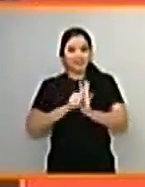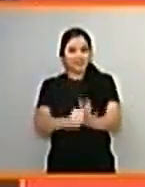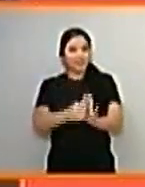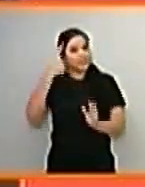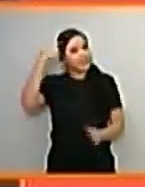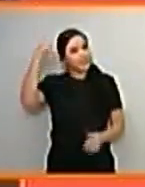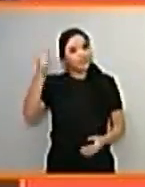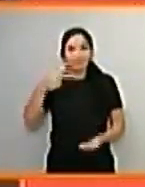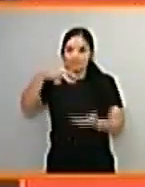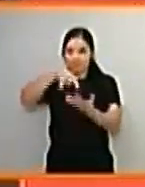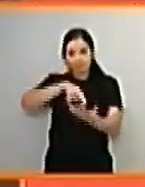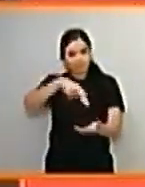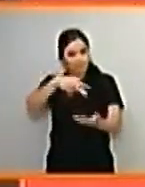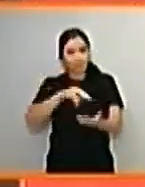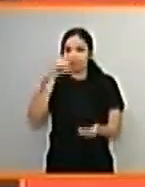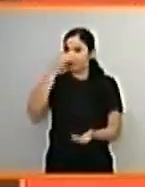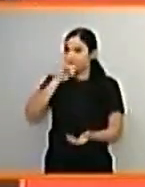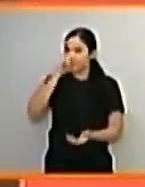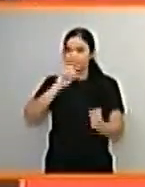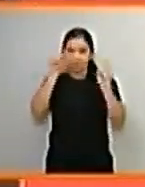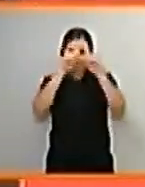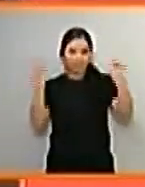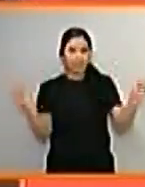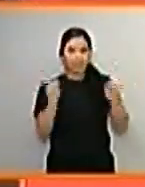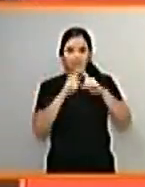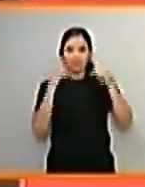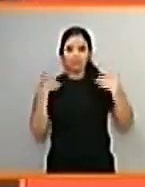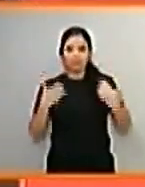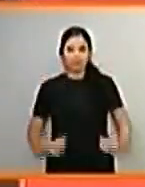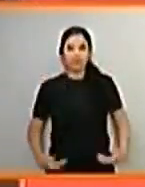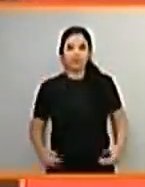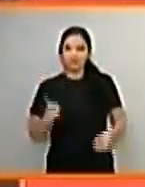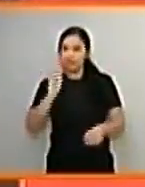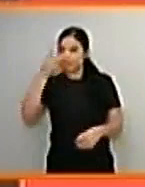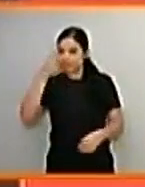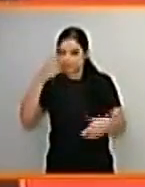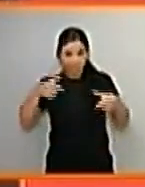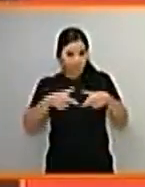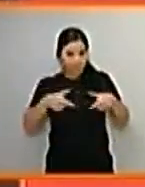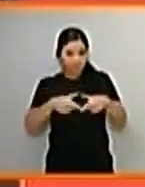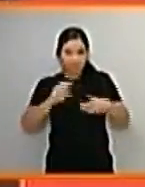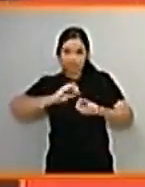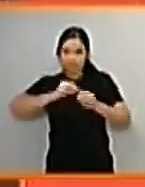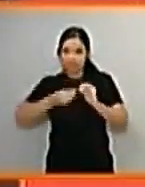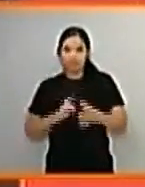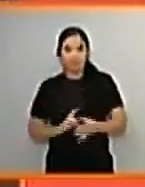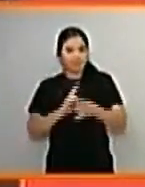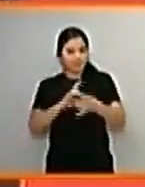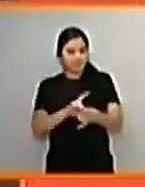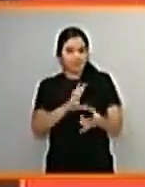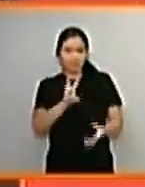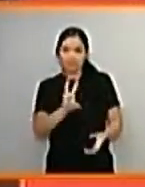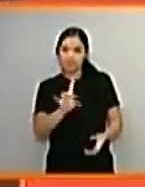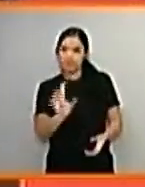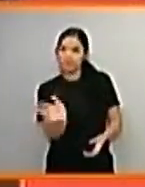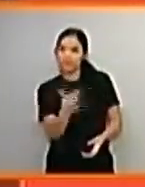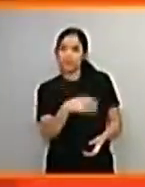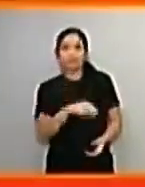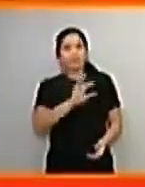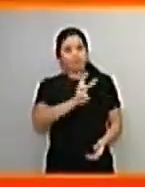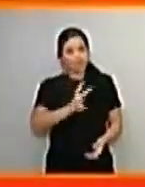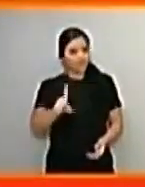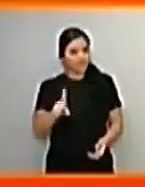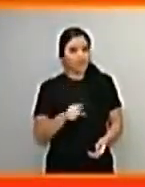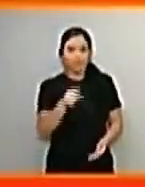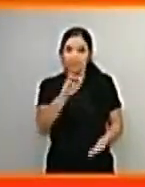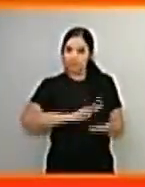de sueños, bolo. El cuadro del cuerpo le podemos ubicar justamente los genitales. Los números que se le relacionan es el 68 y el 61. Si